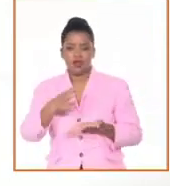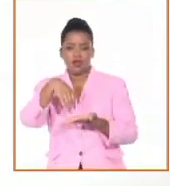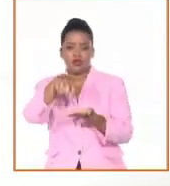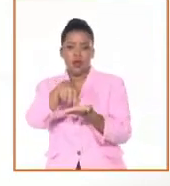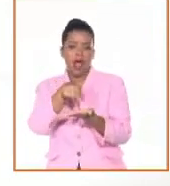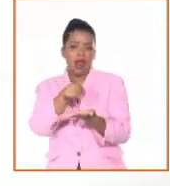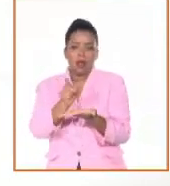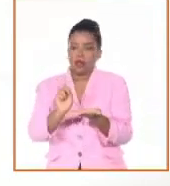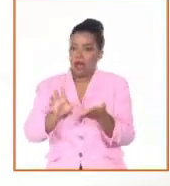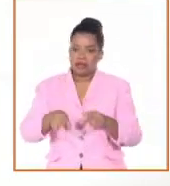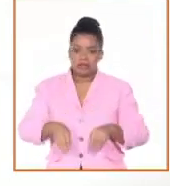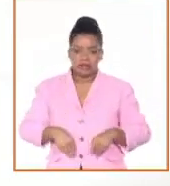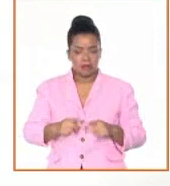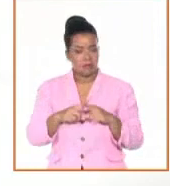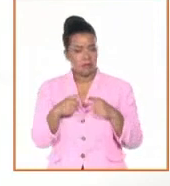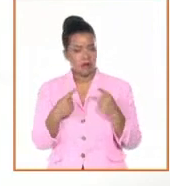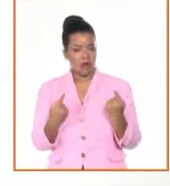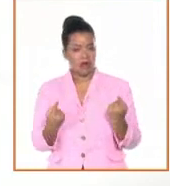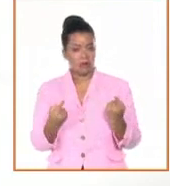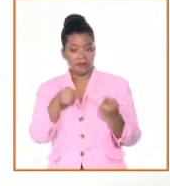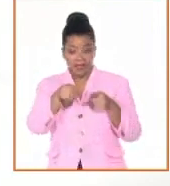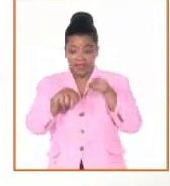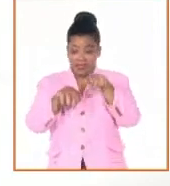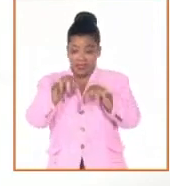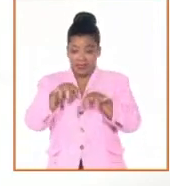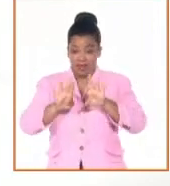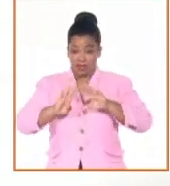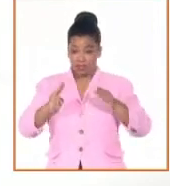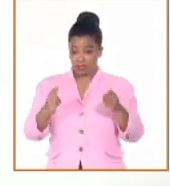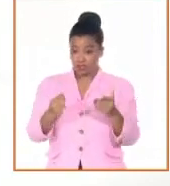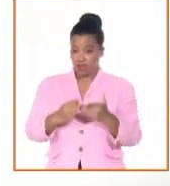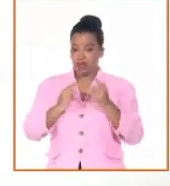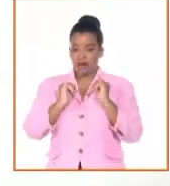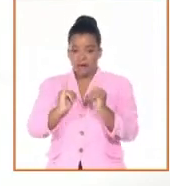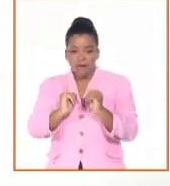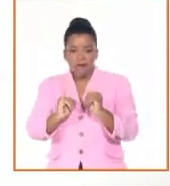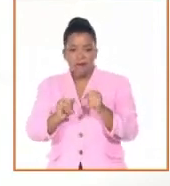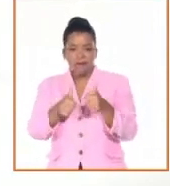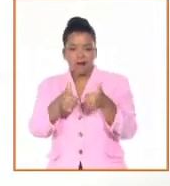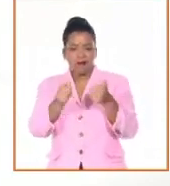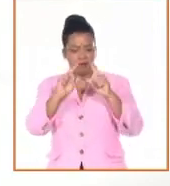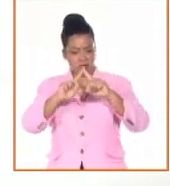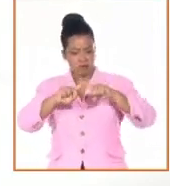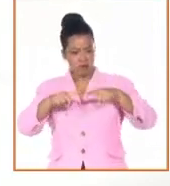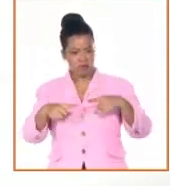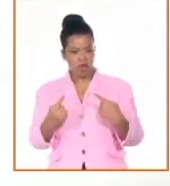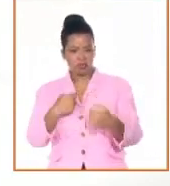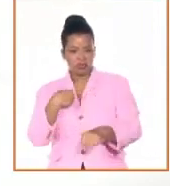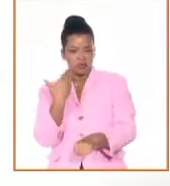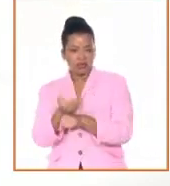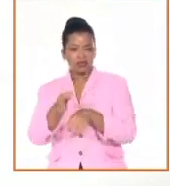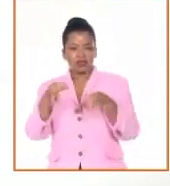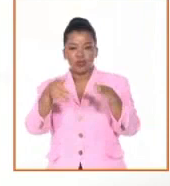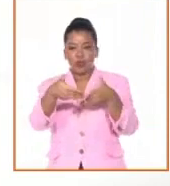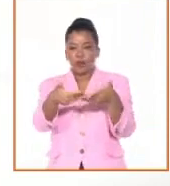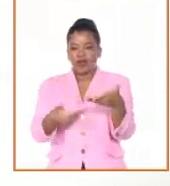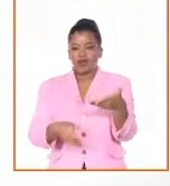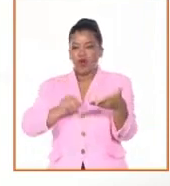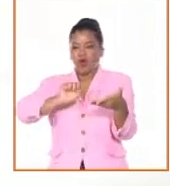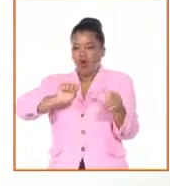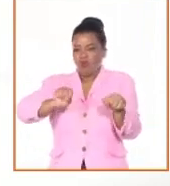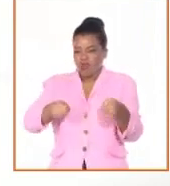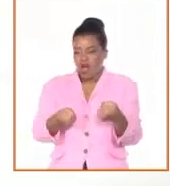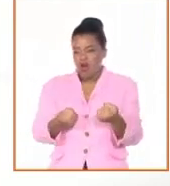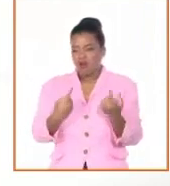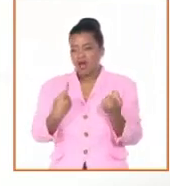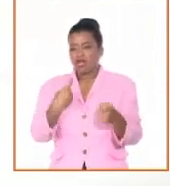Por otra parte si está digitalizado todo o informatizado por qué para solicitar un documento y se necesitan otro